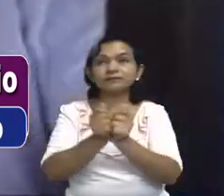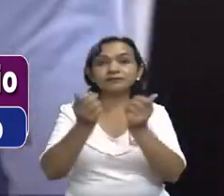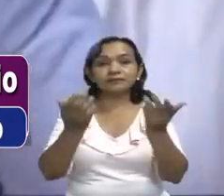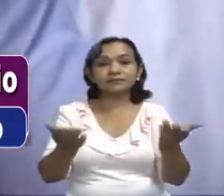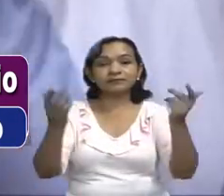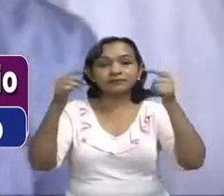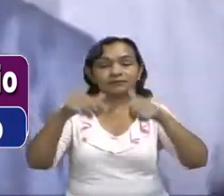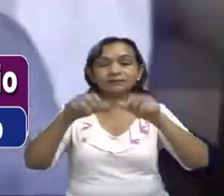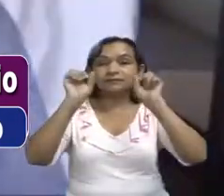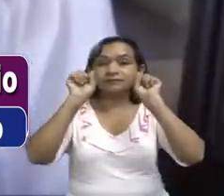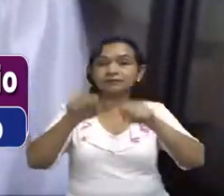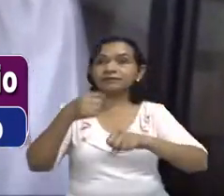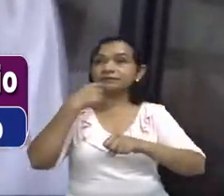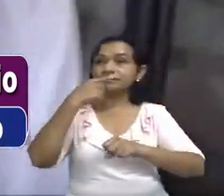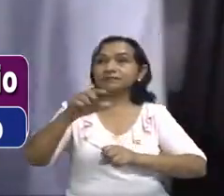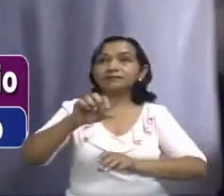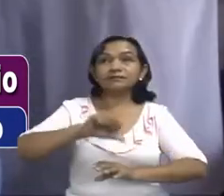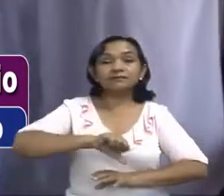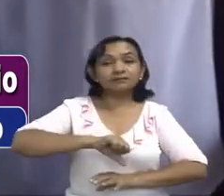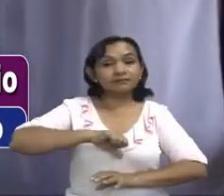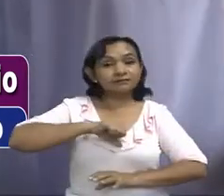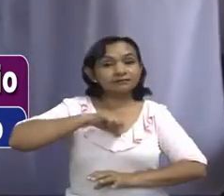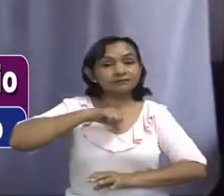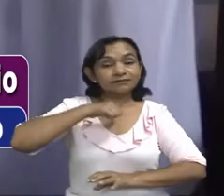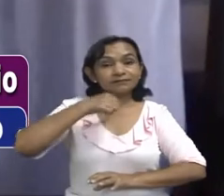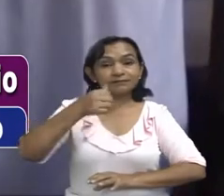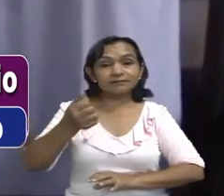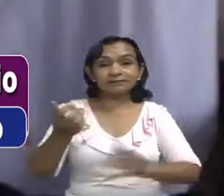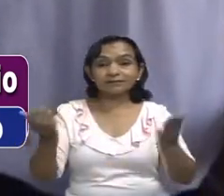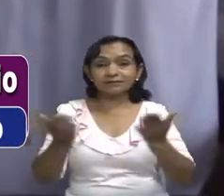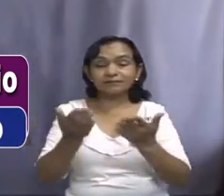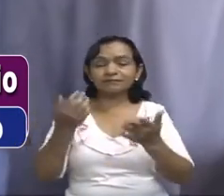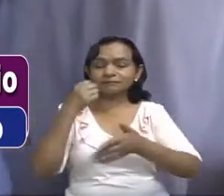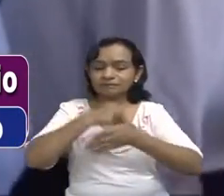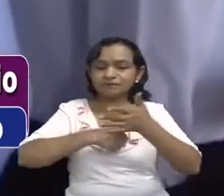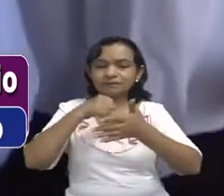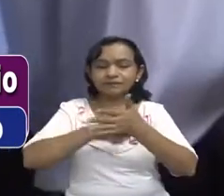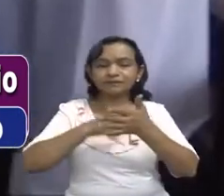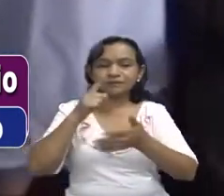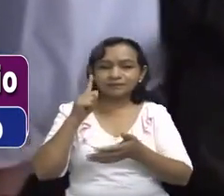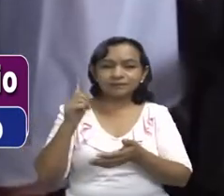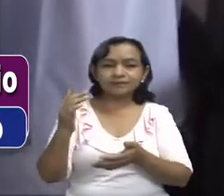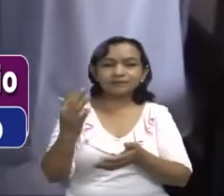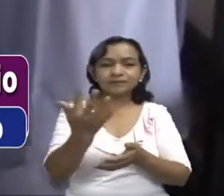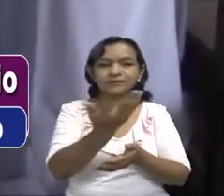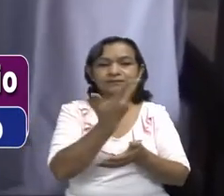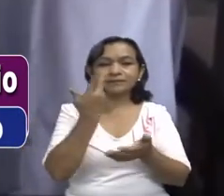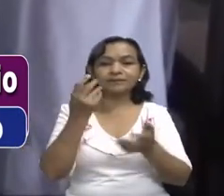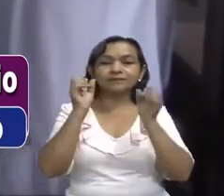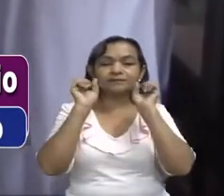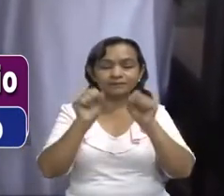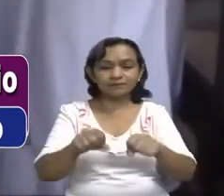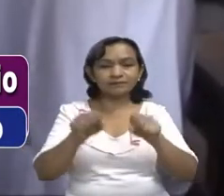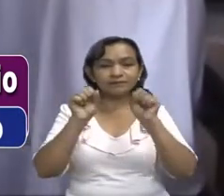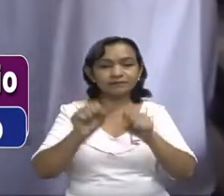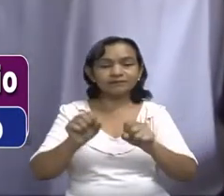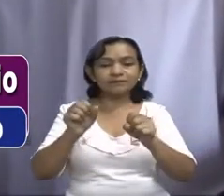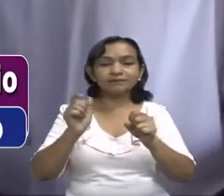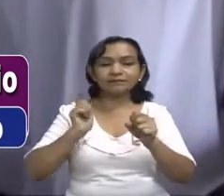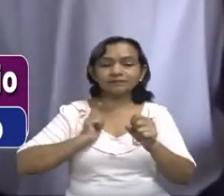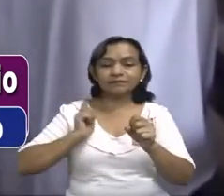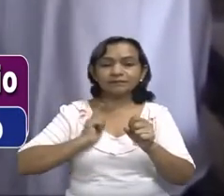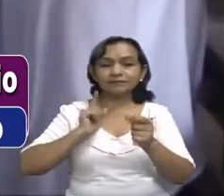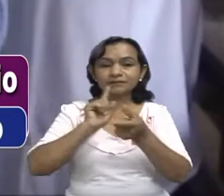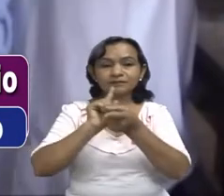podemos decir con mucho orgullo, pues nos esforzamos bastante. para poder conseguir